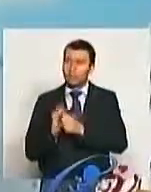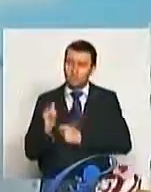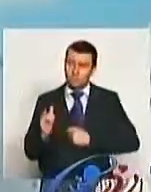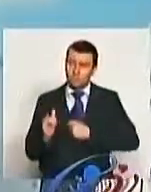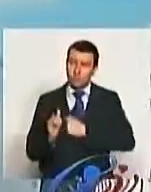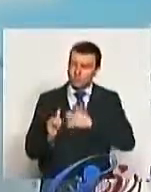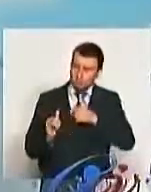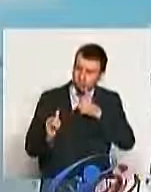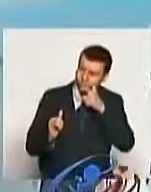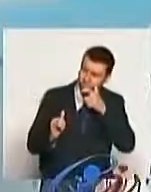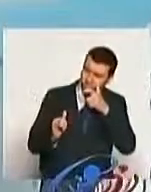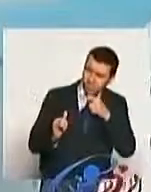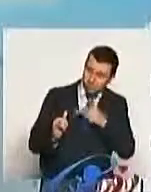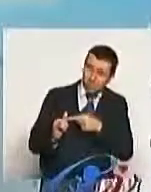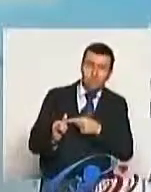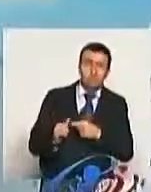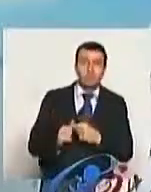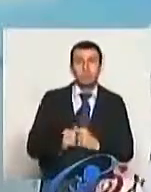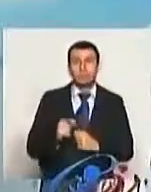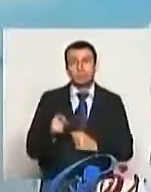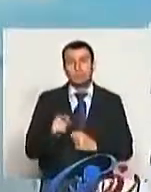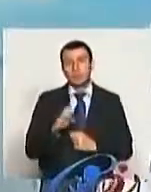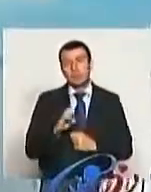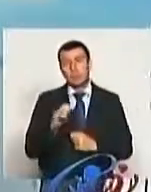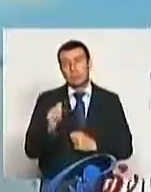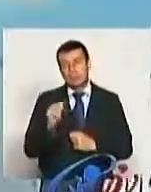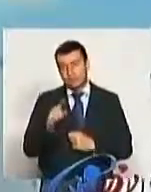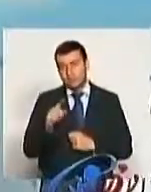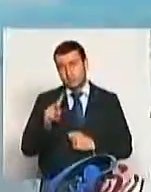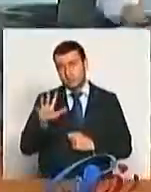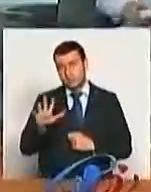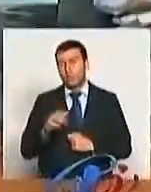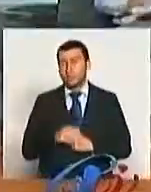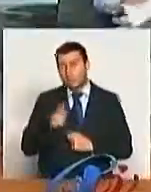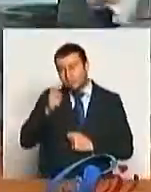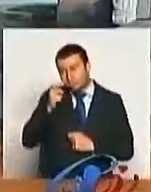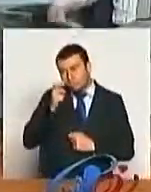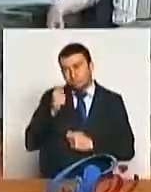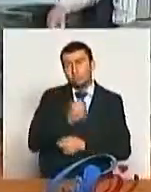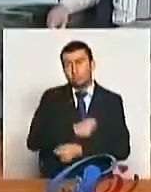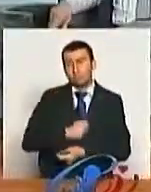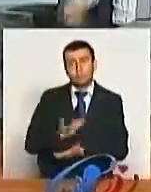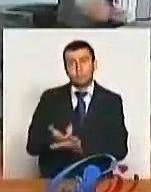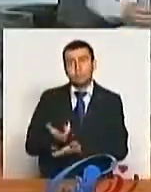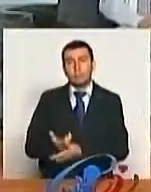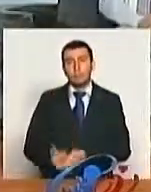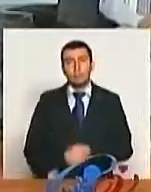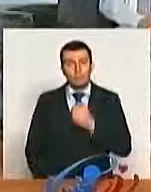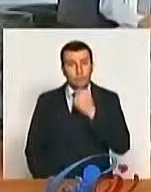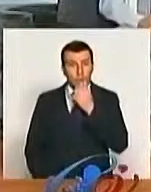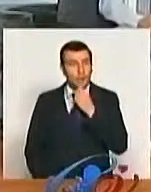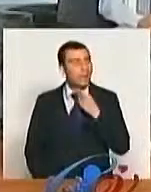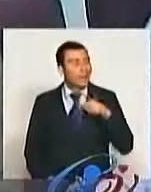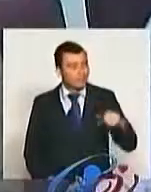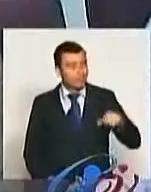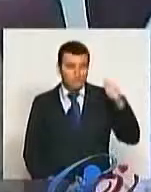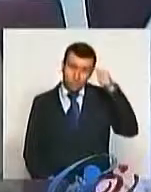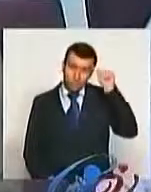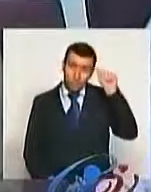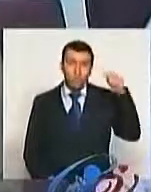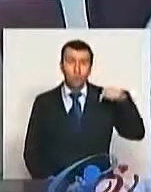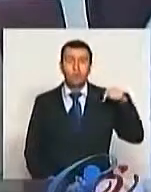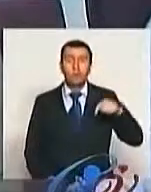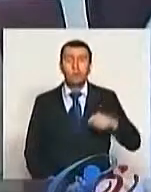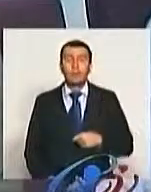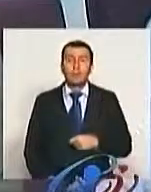tumoral que se llama el CA125. Con este caso clínico, que ya recuerdo lo vimos hoy, yo